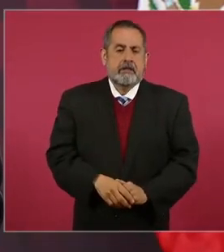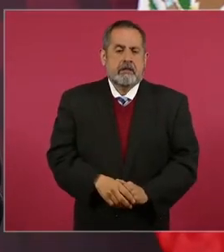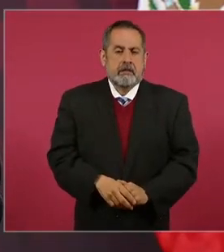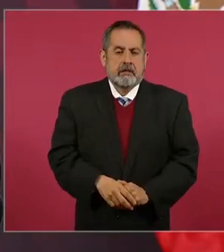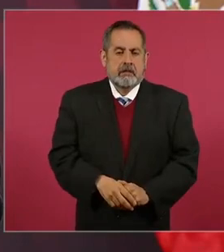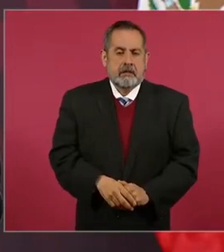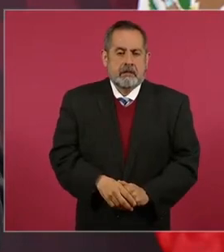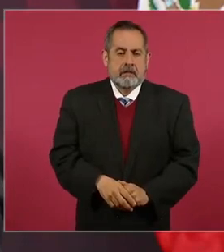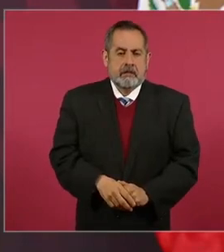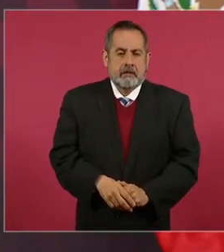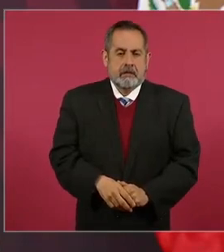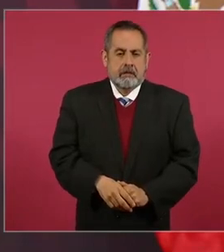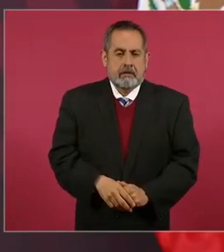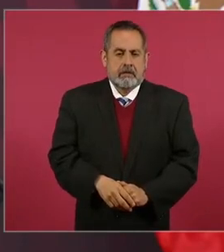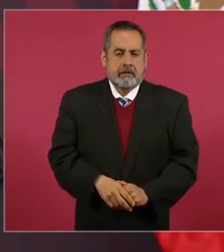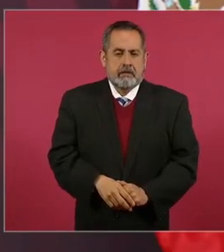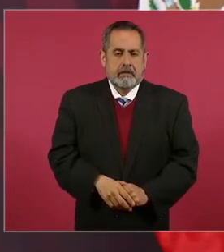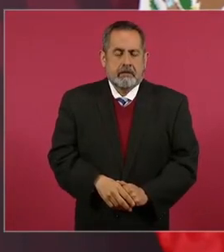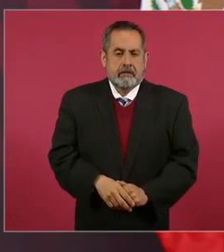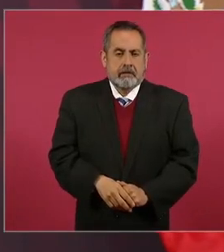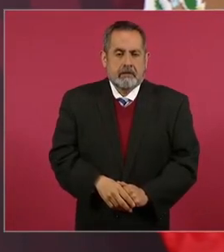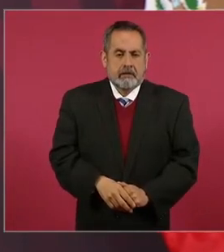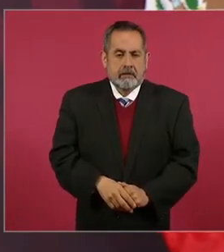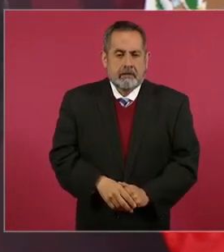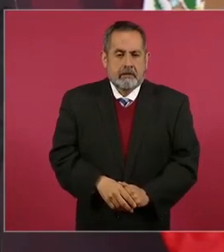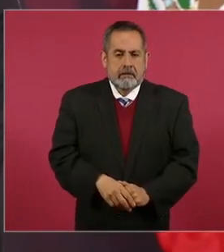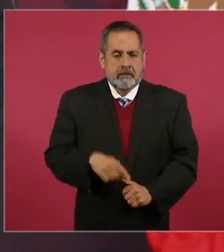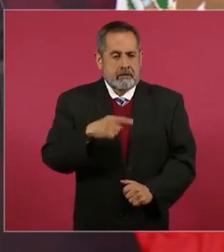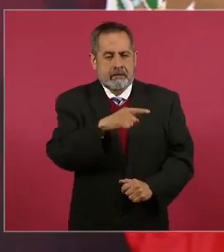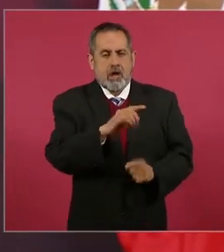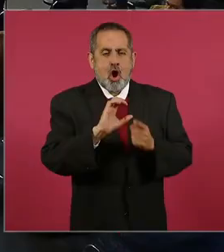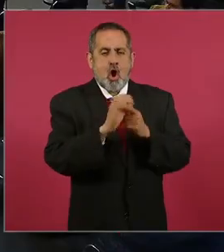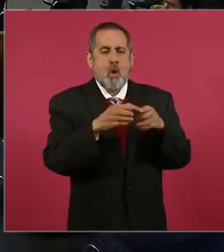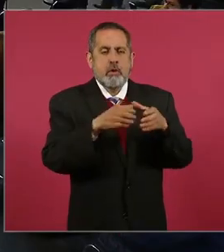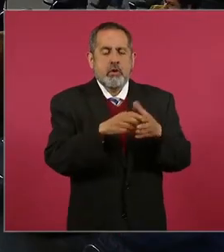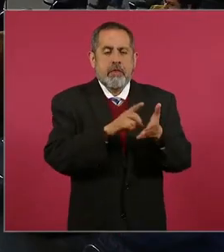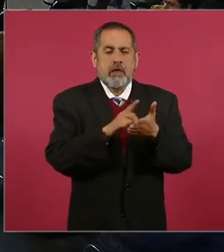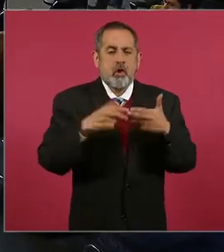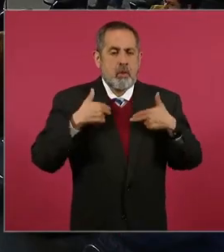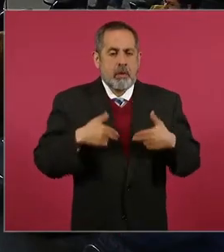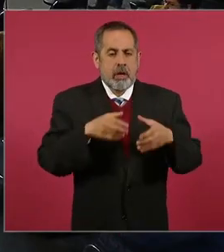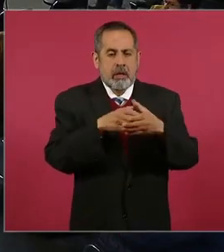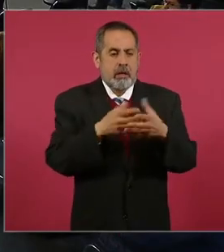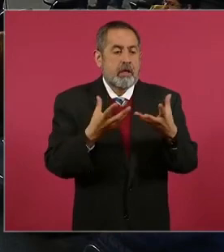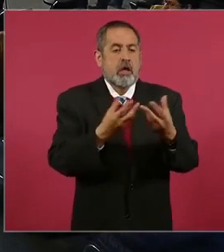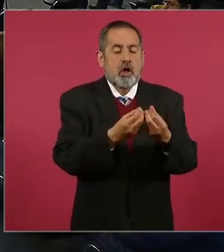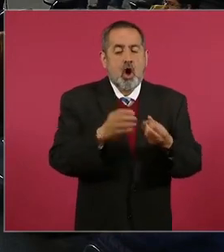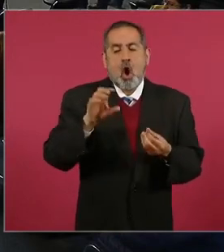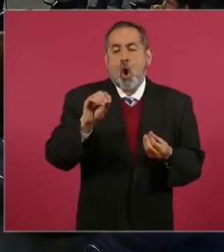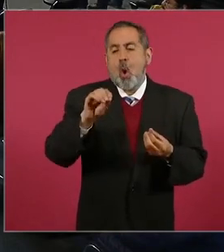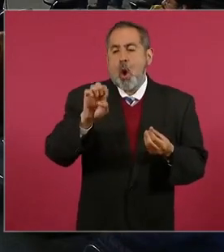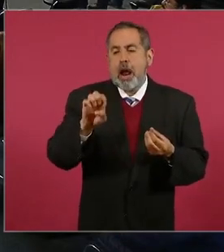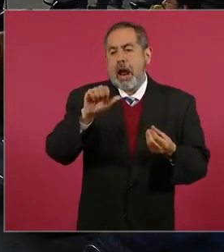Hay que ver. Porque esta Comisión de Derechos Humanos es de la OEA.